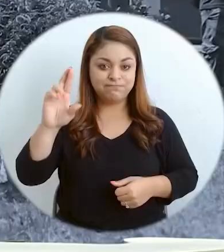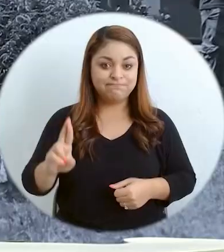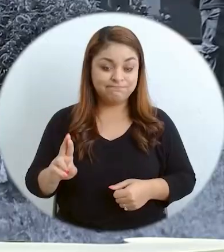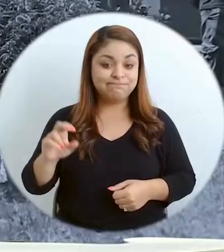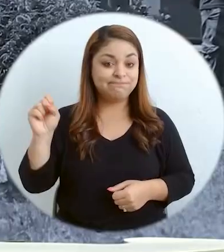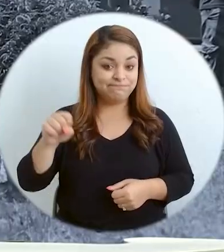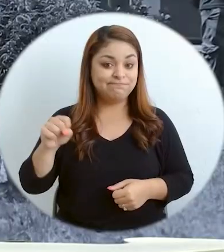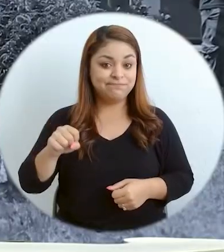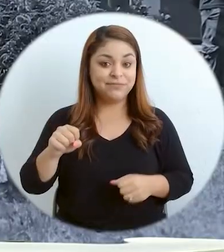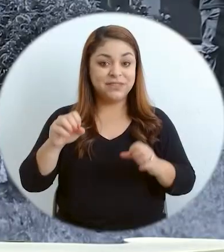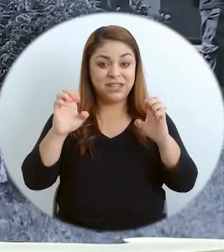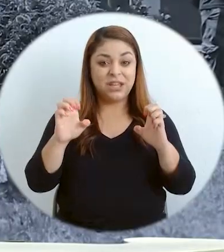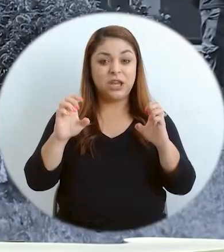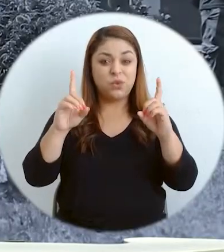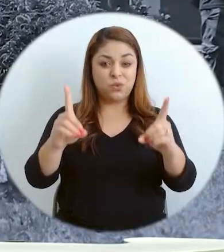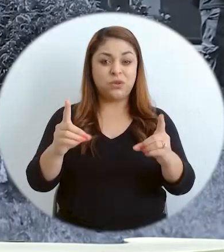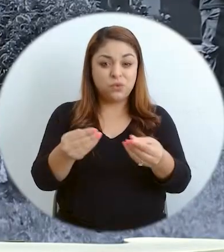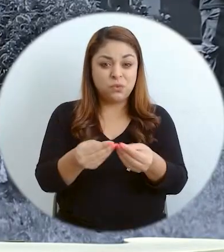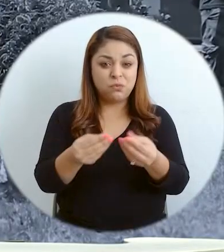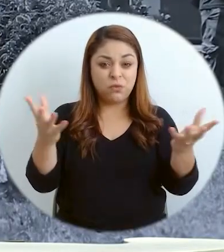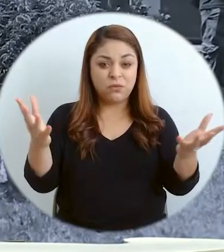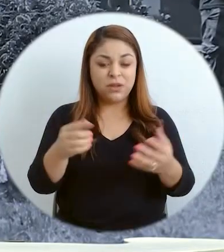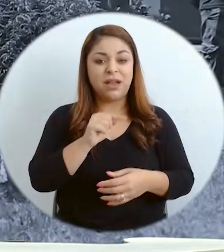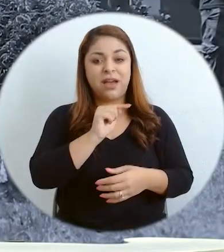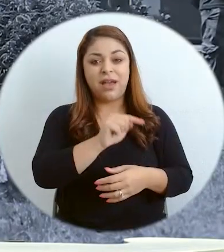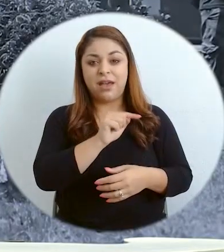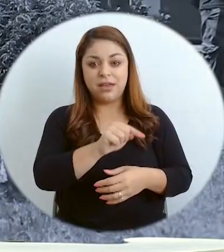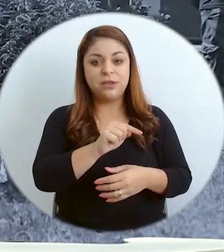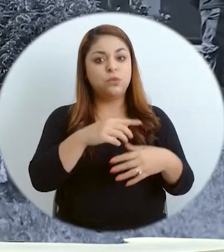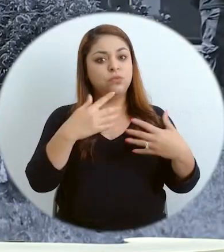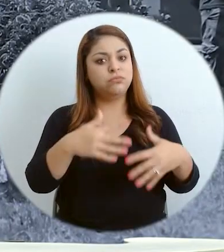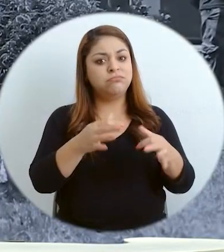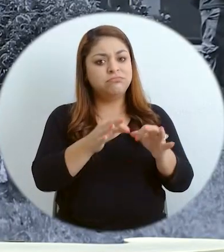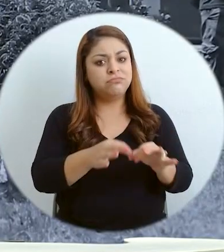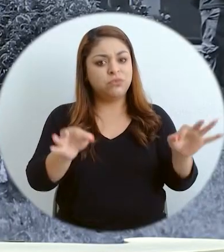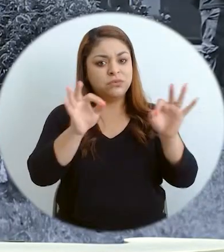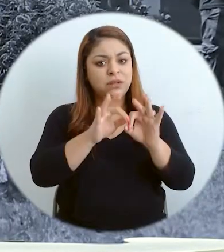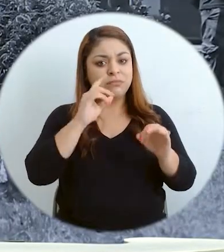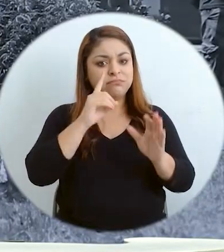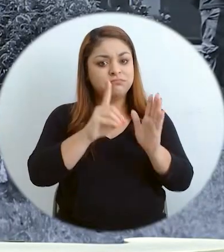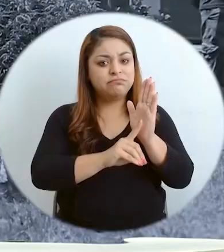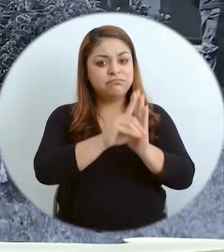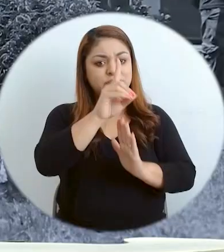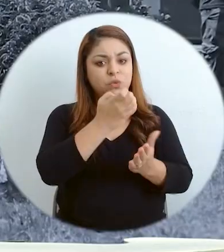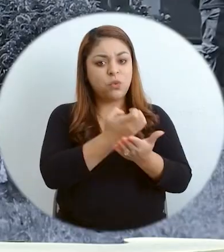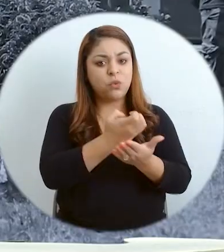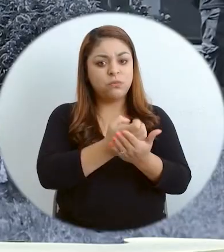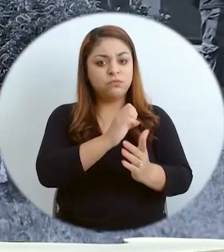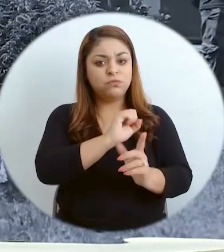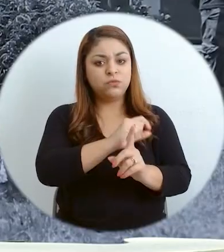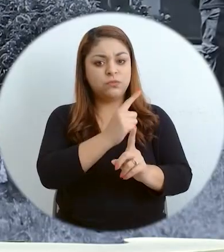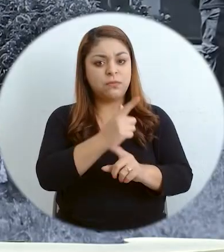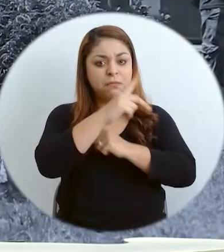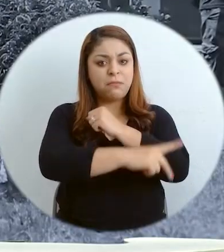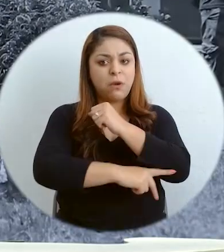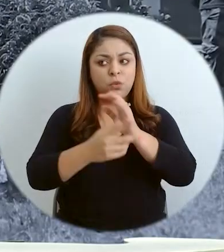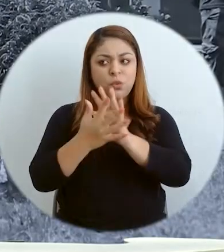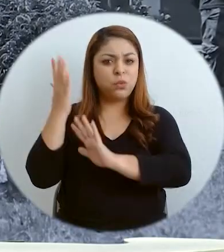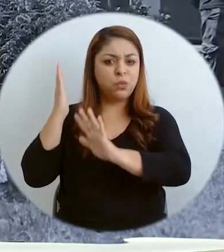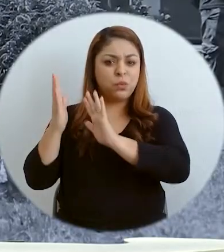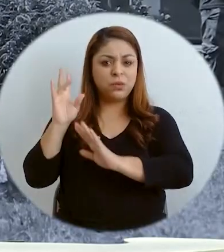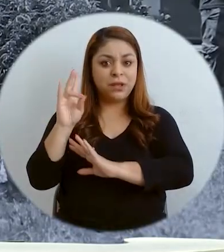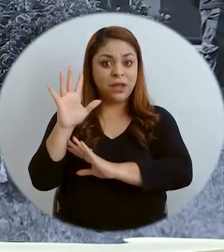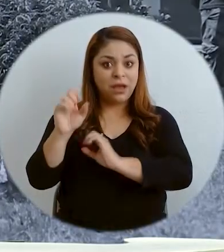Sí, nuestra educación pública ha sido bastión del desarrollo económico y social del país en los últimos 75